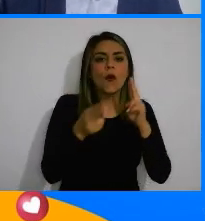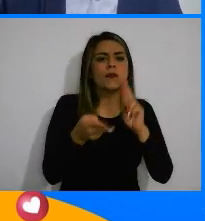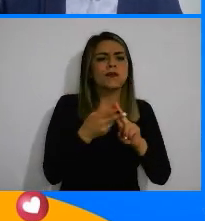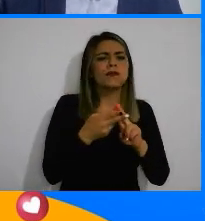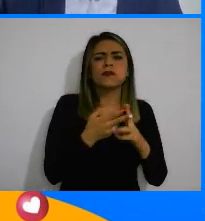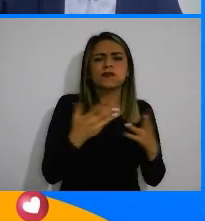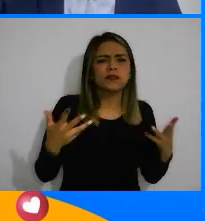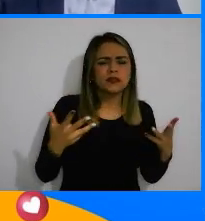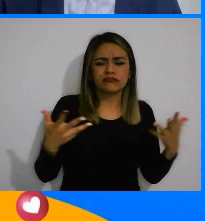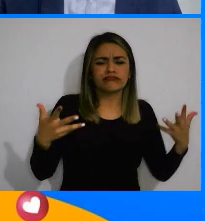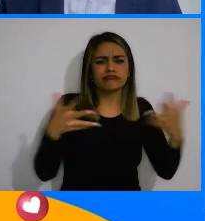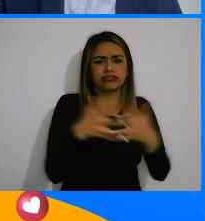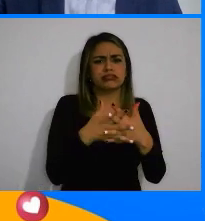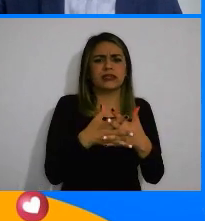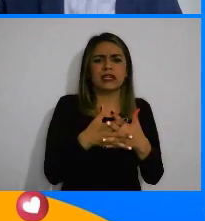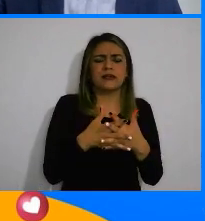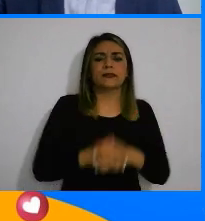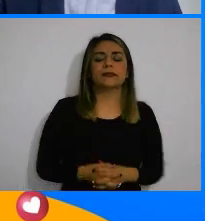población que es